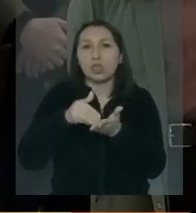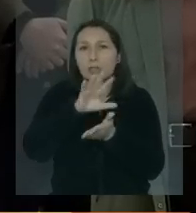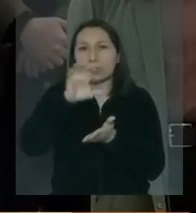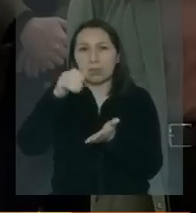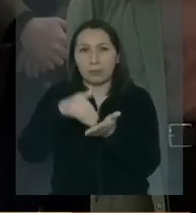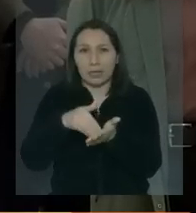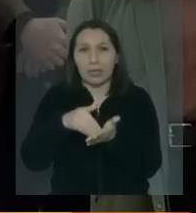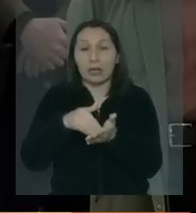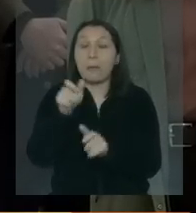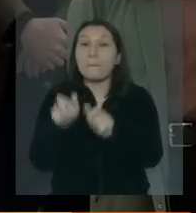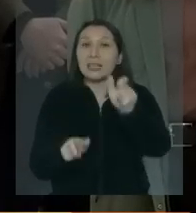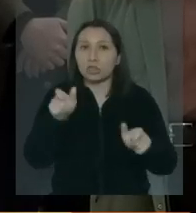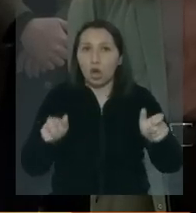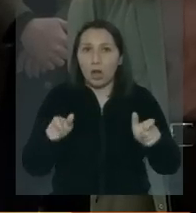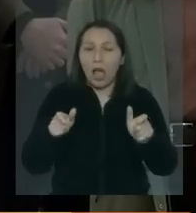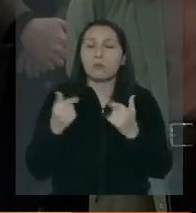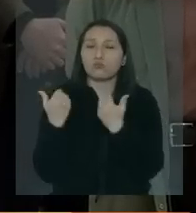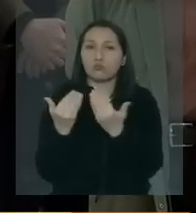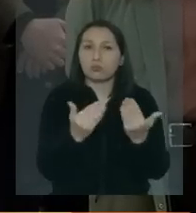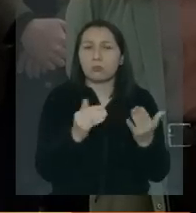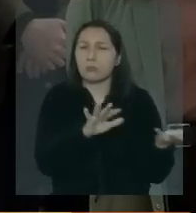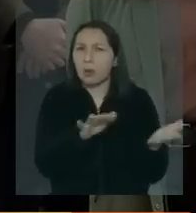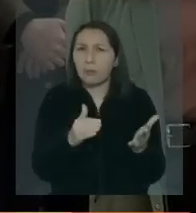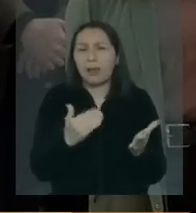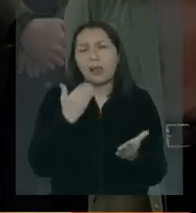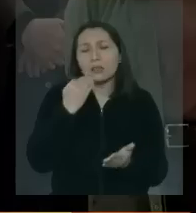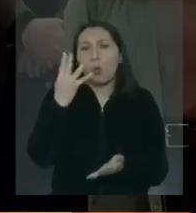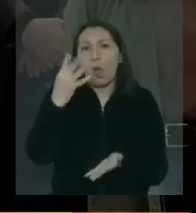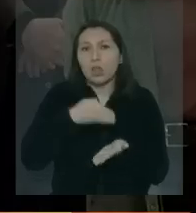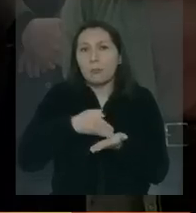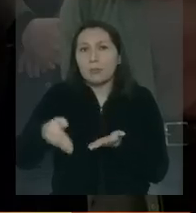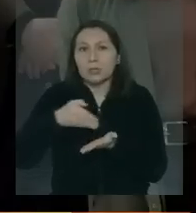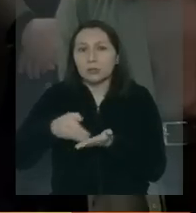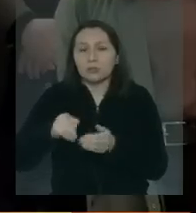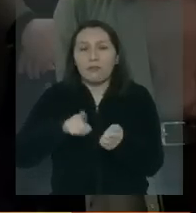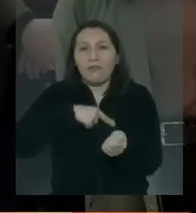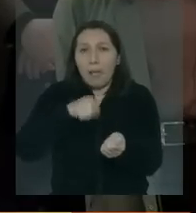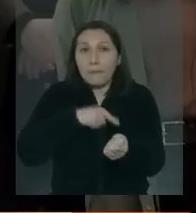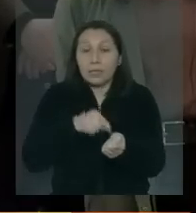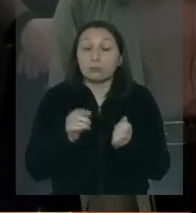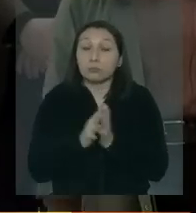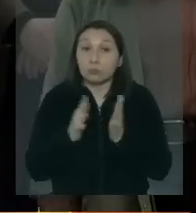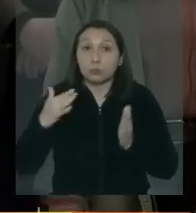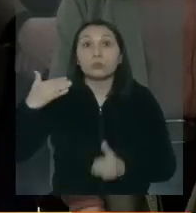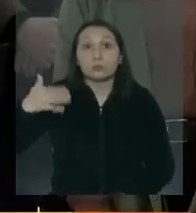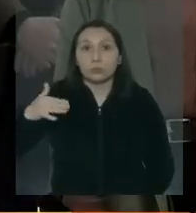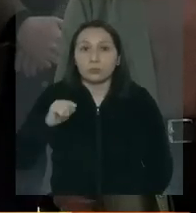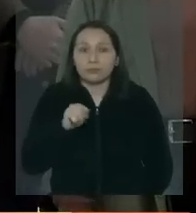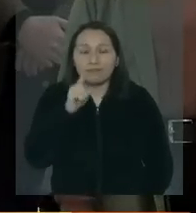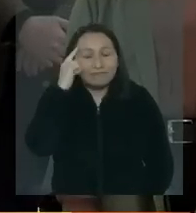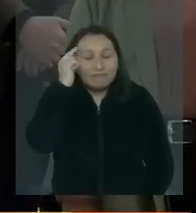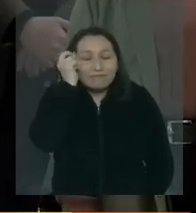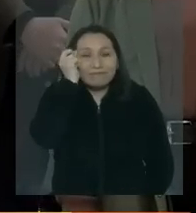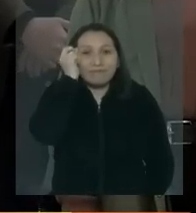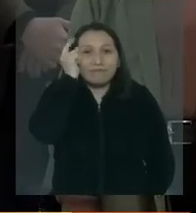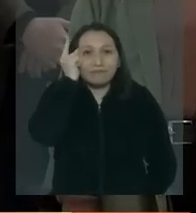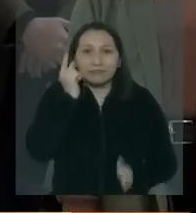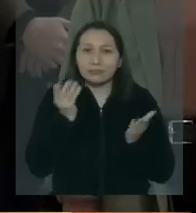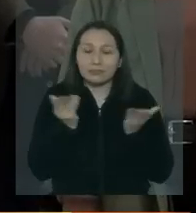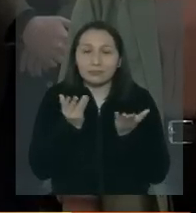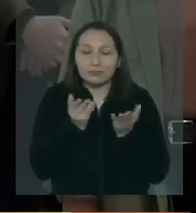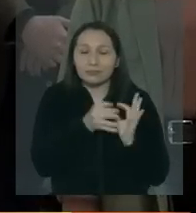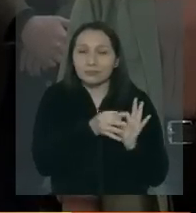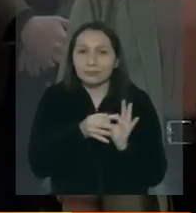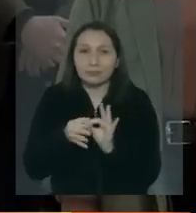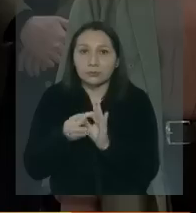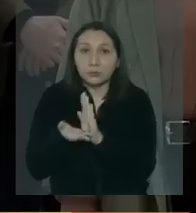familias, a 7 millones y medio de personas, que son cerca de 4 millones de familias. Esto es tremendamente importante porque sabemos de que,